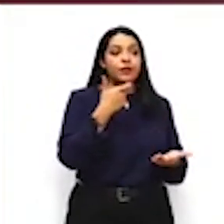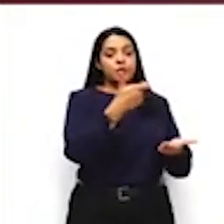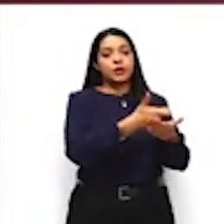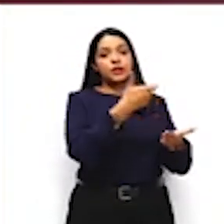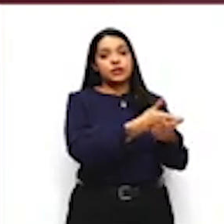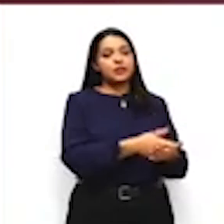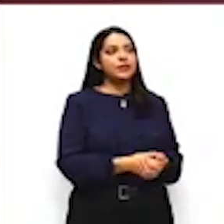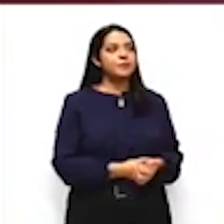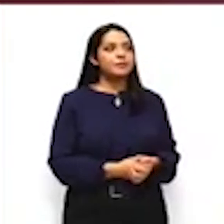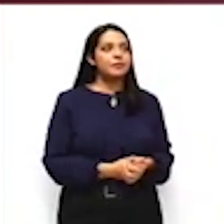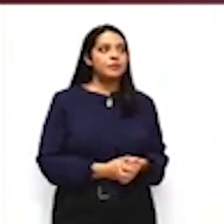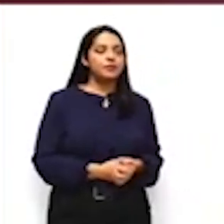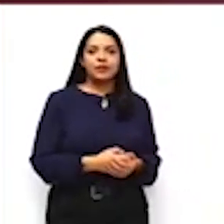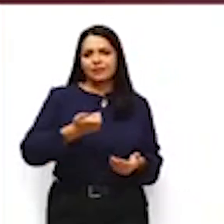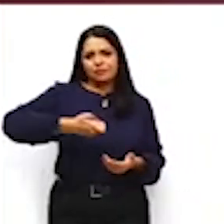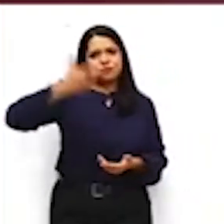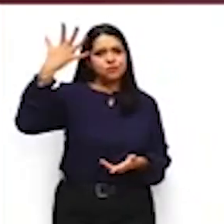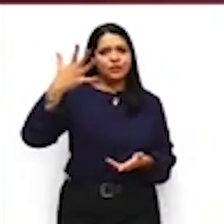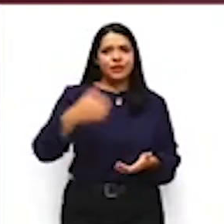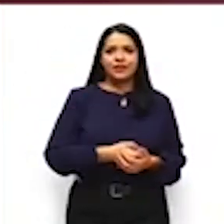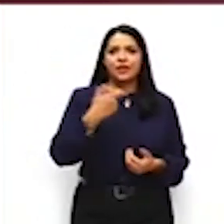seguían siendo altísimos.